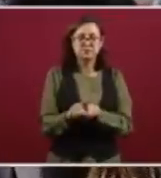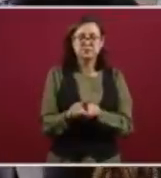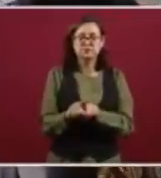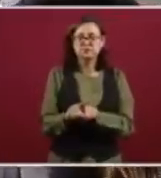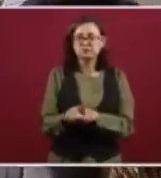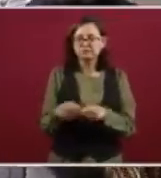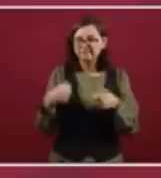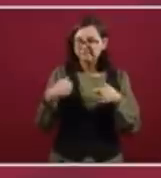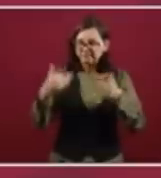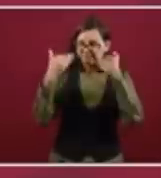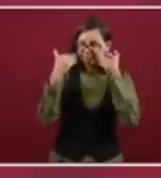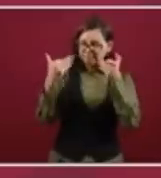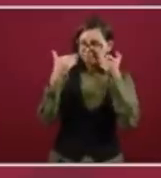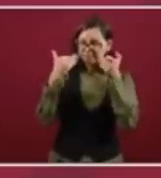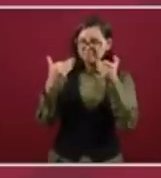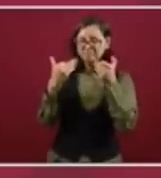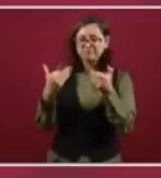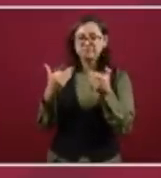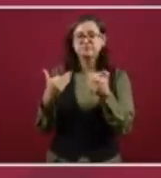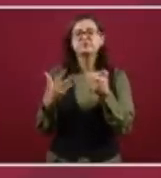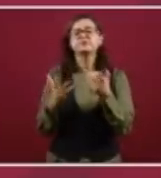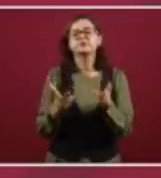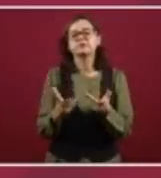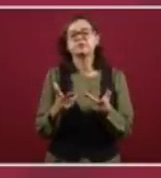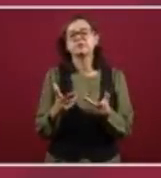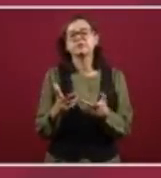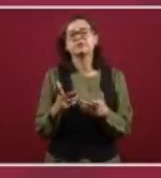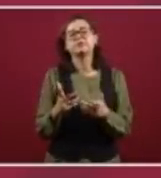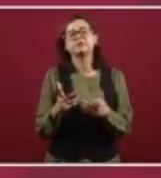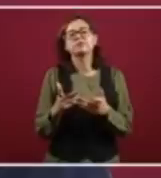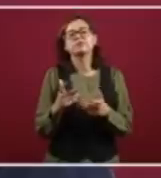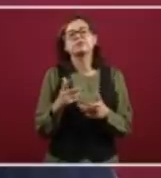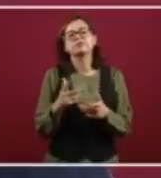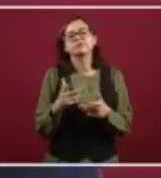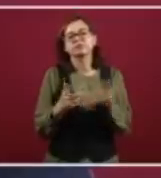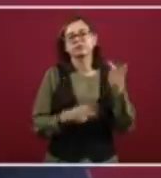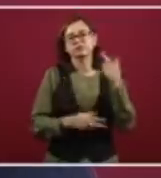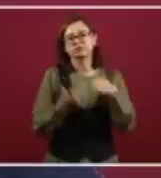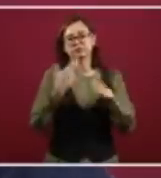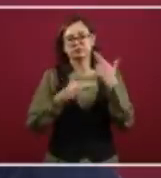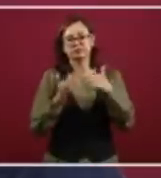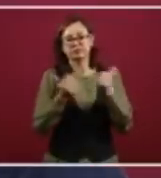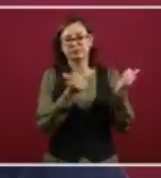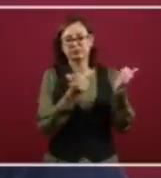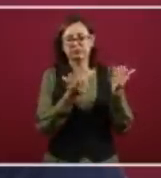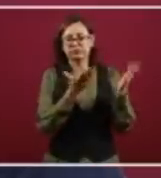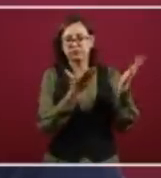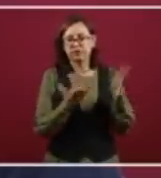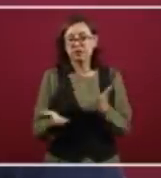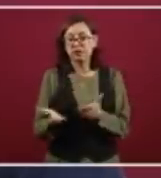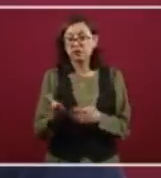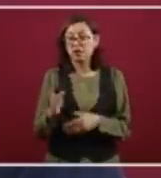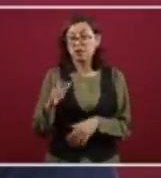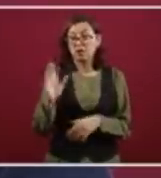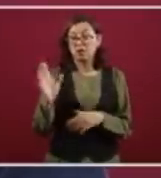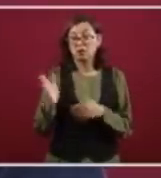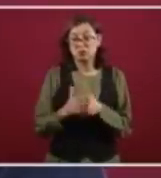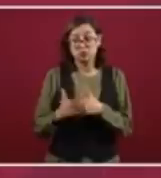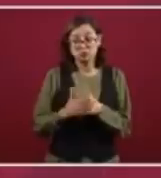Porfirio Díaz, regresa al país después del exilio y le dice a los hijos: cuando yo muera, no